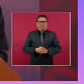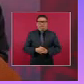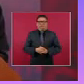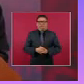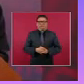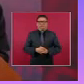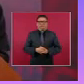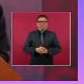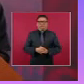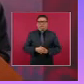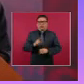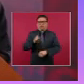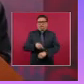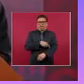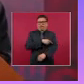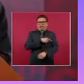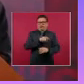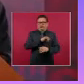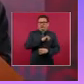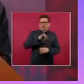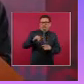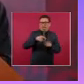más largo,